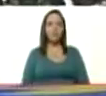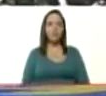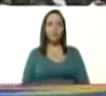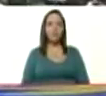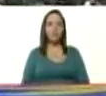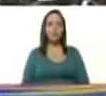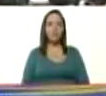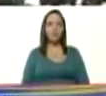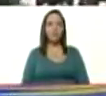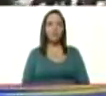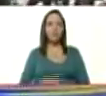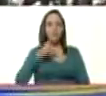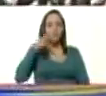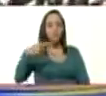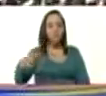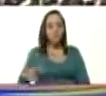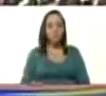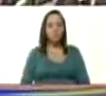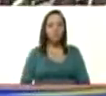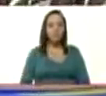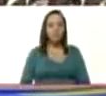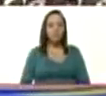Es una política criminal,